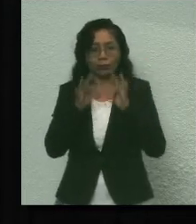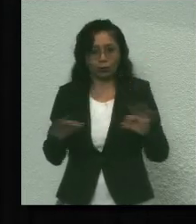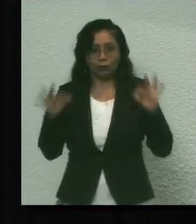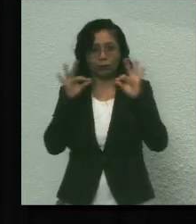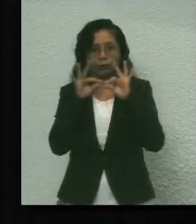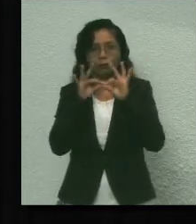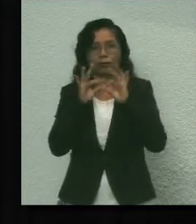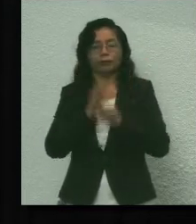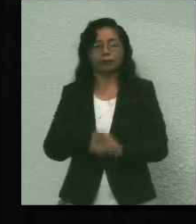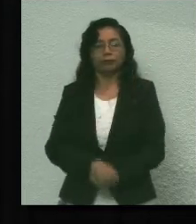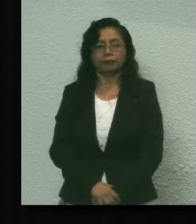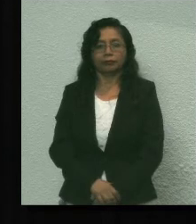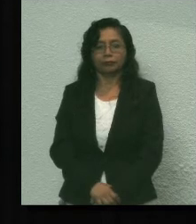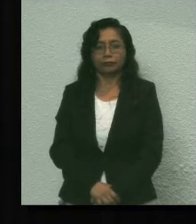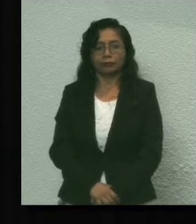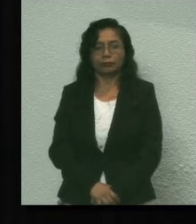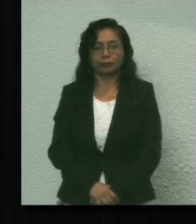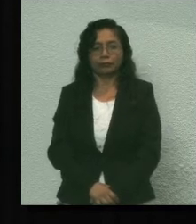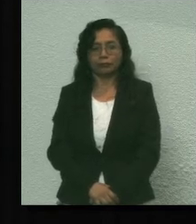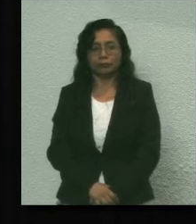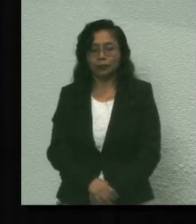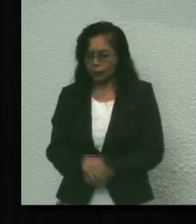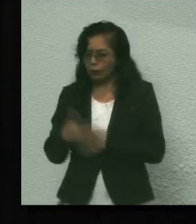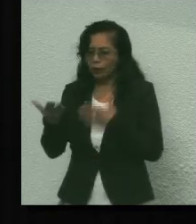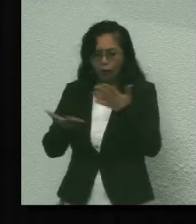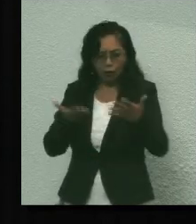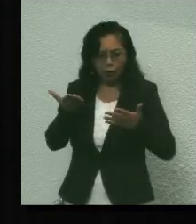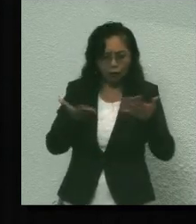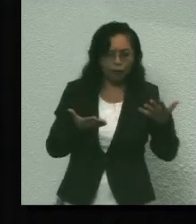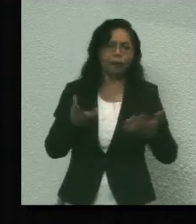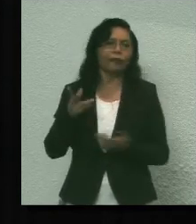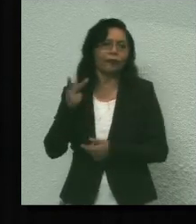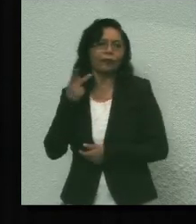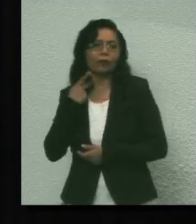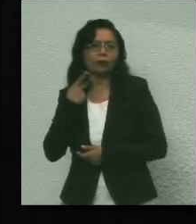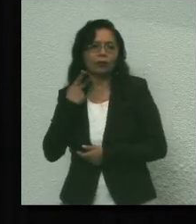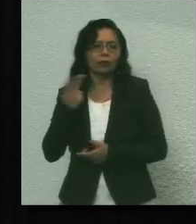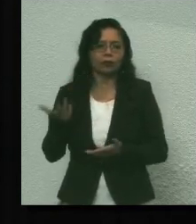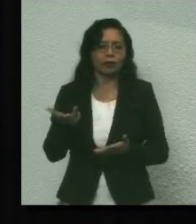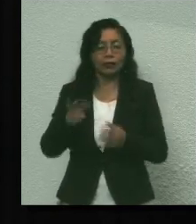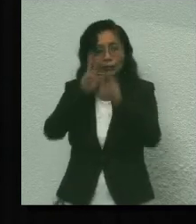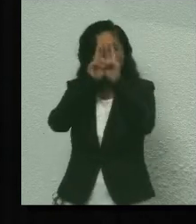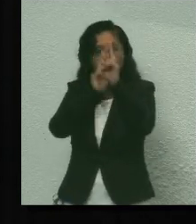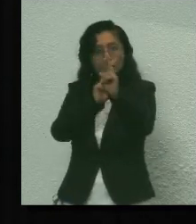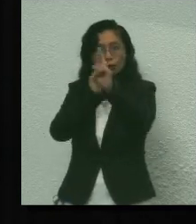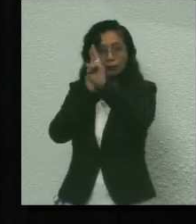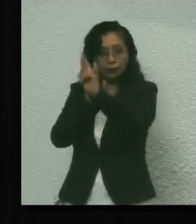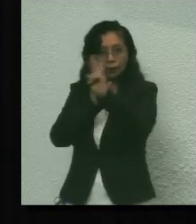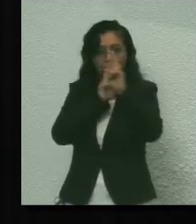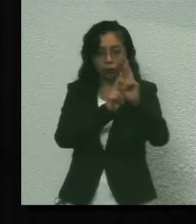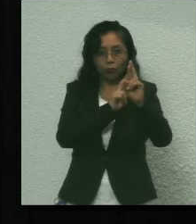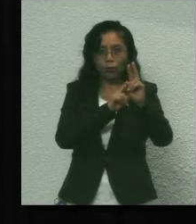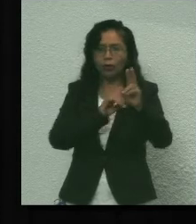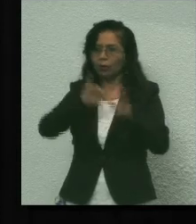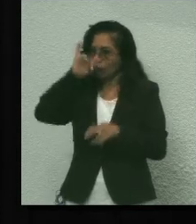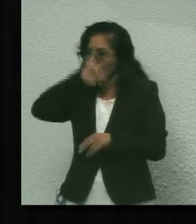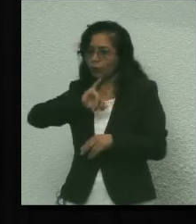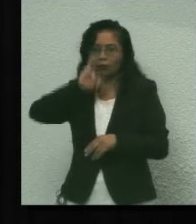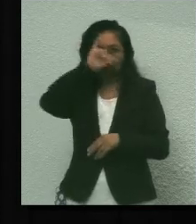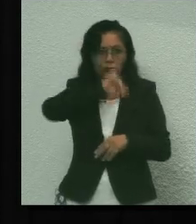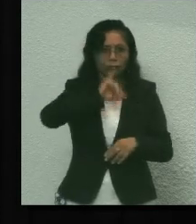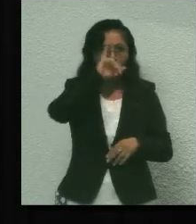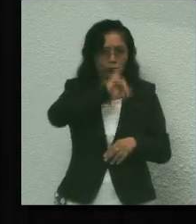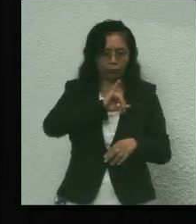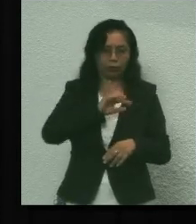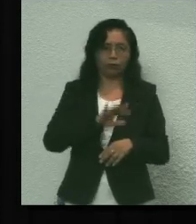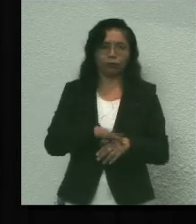democracia y en la vivencia política es el respeto entre los poderes del estado en